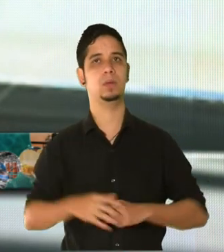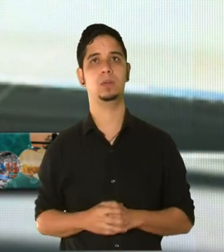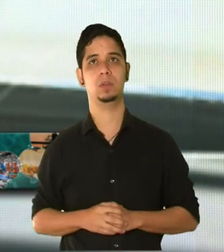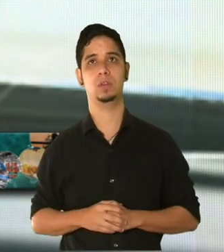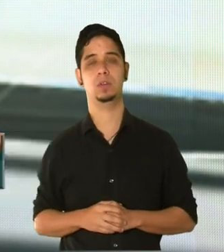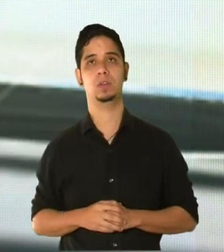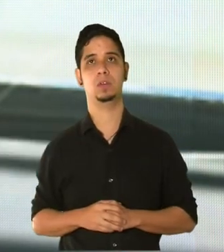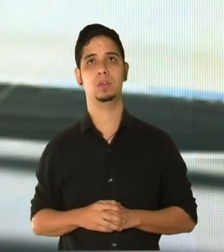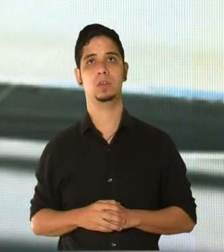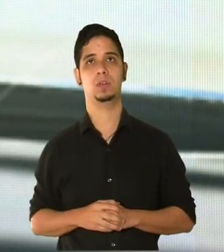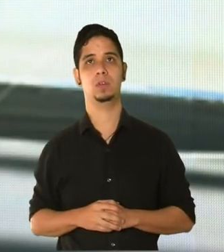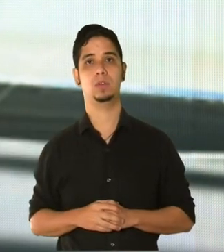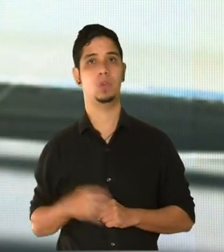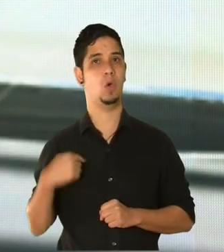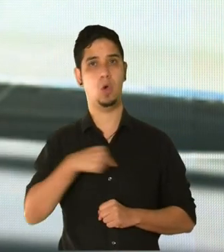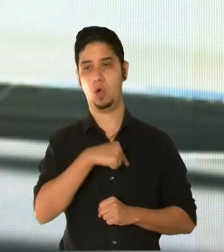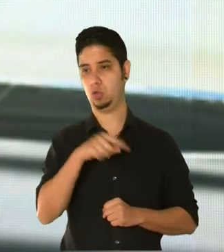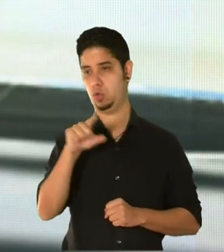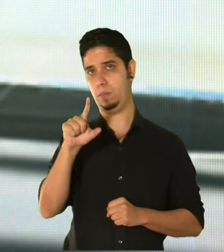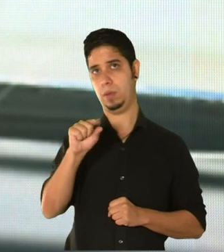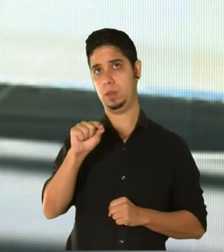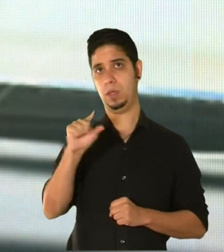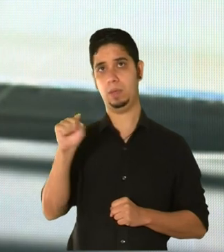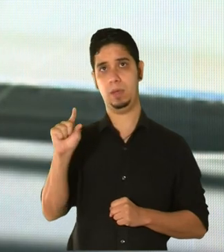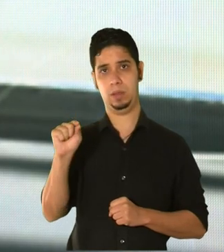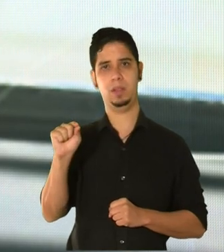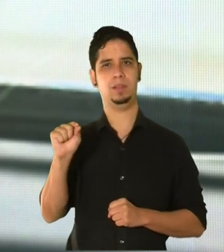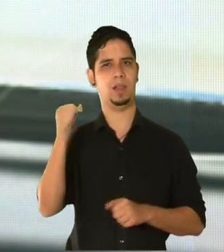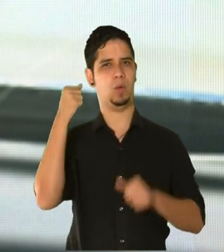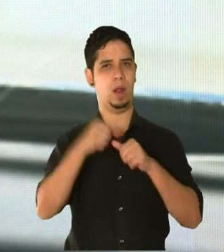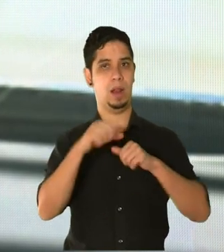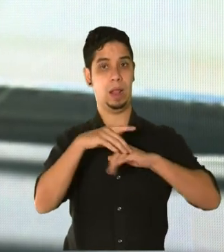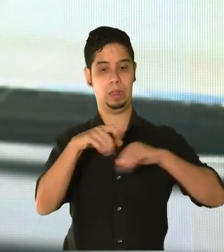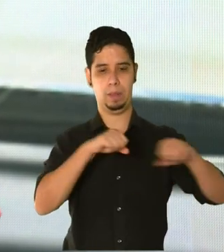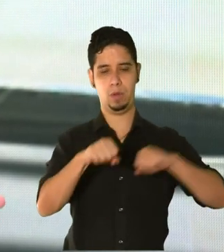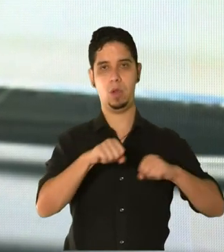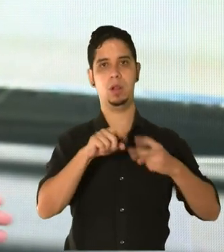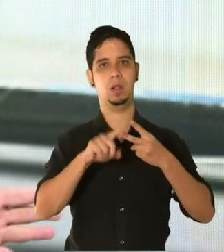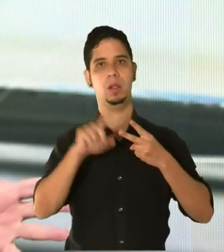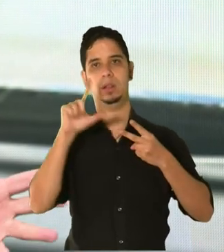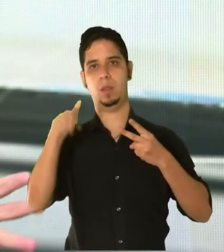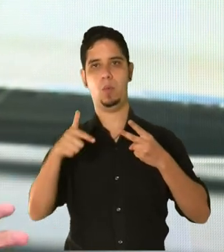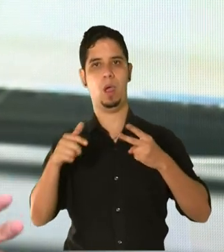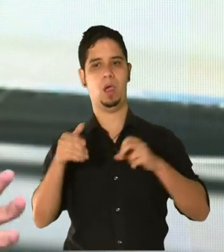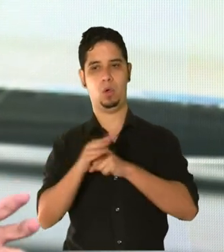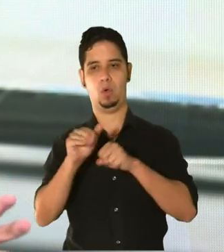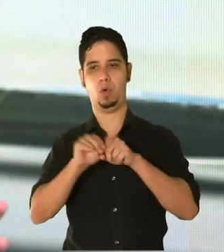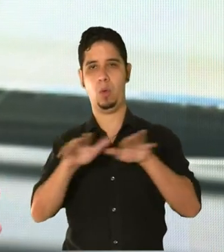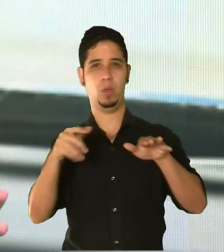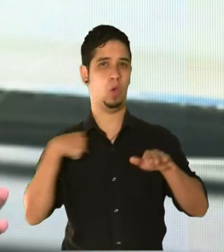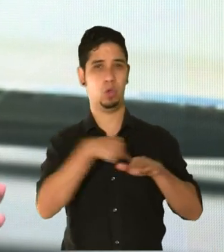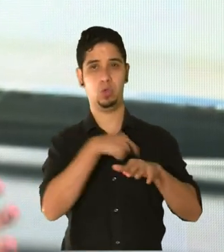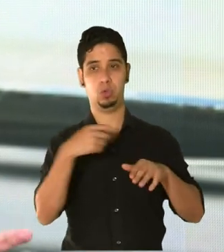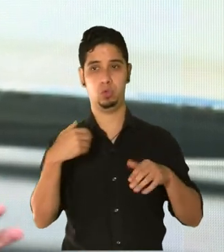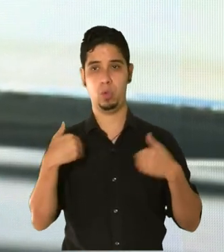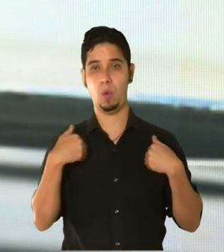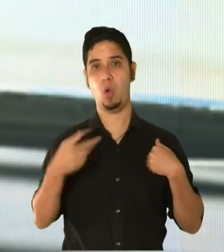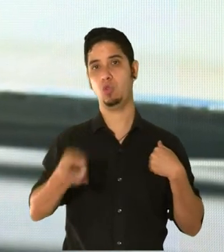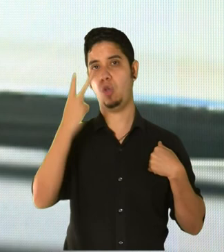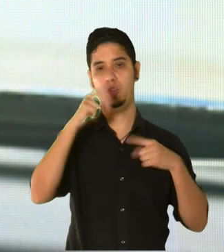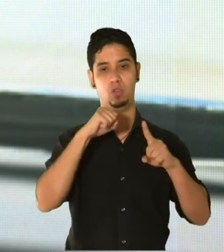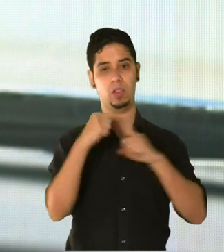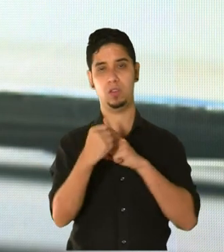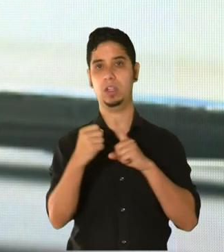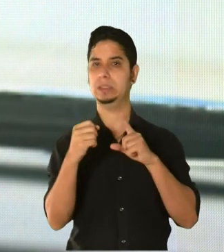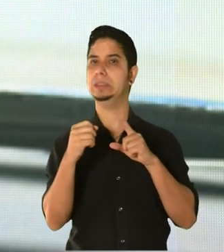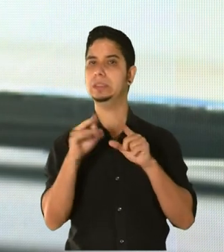desde 2020 es como los temblores luego el commit lo que estuvimos dos cosas son bien importantes y impactaron grandemente